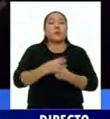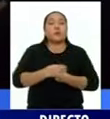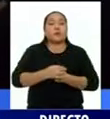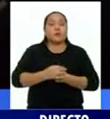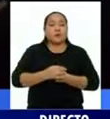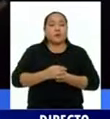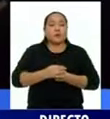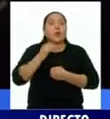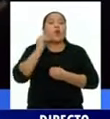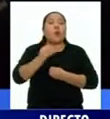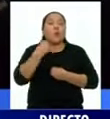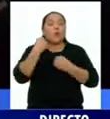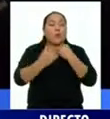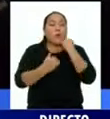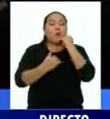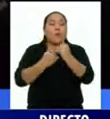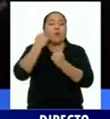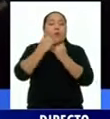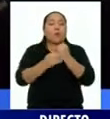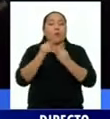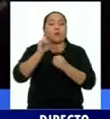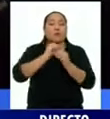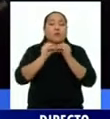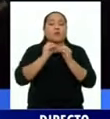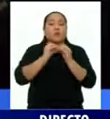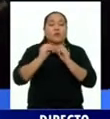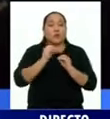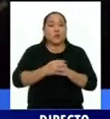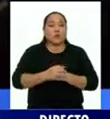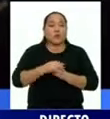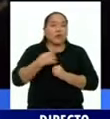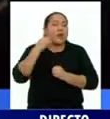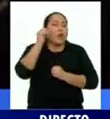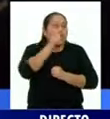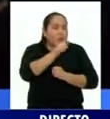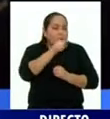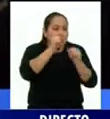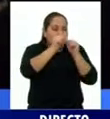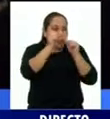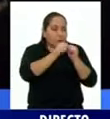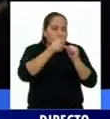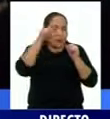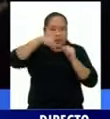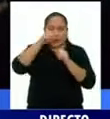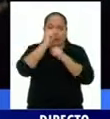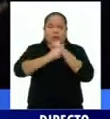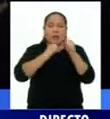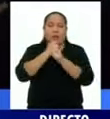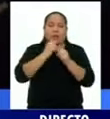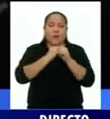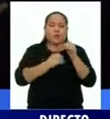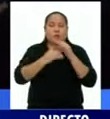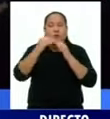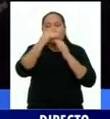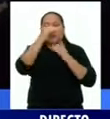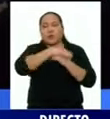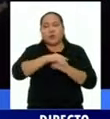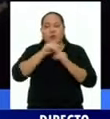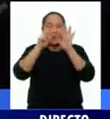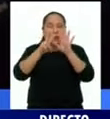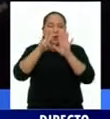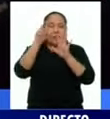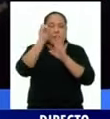recuperando. Ese número y cómo es que estimamos que para este año vamos a crecer en 7% de esa población económicamente